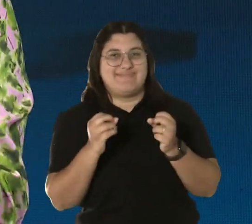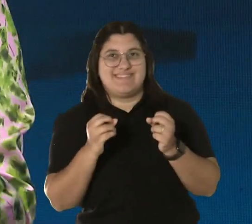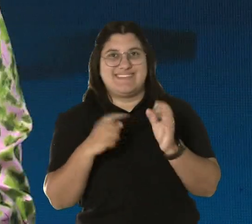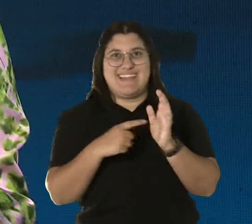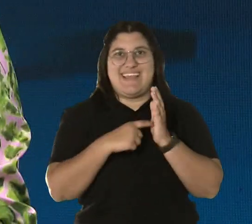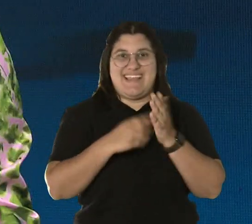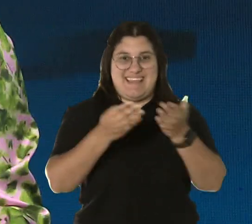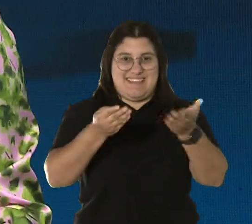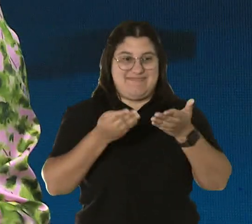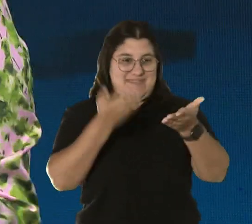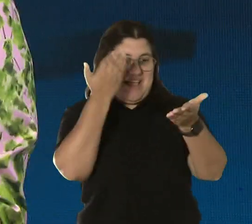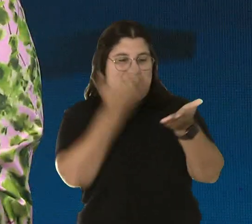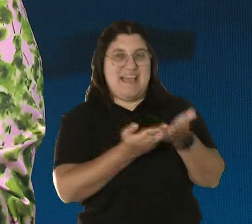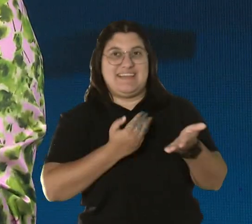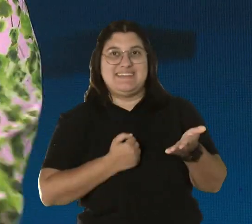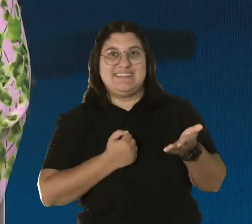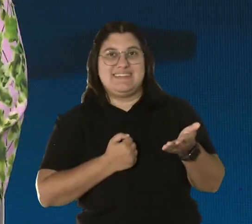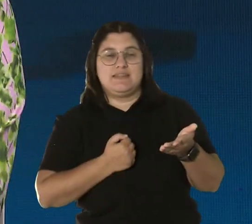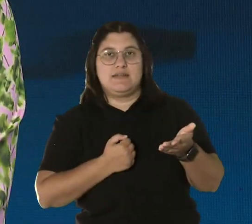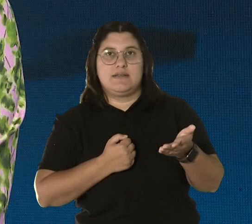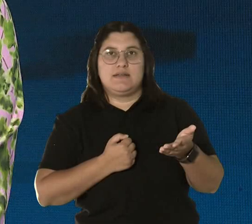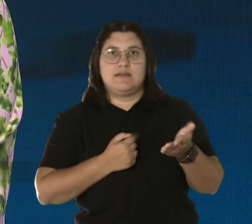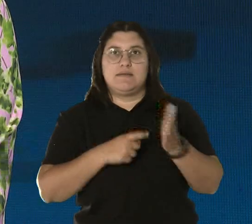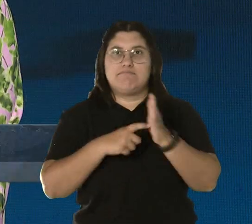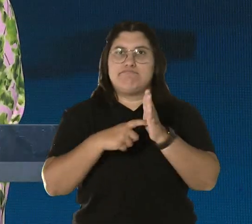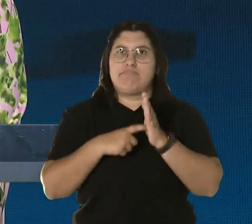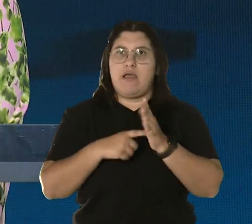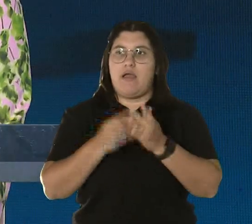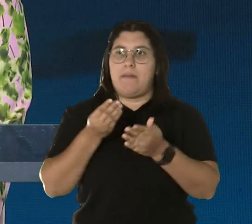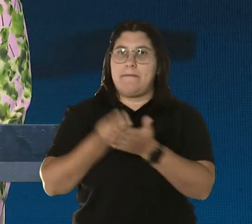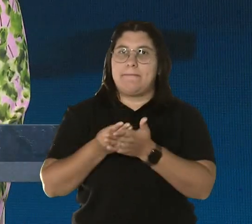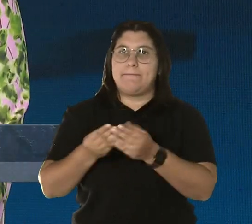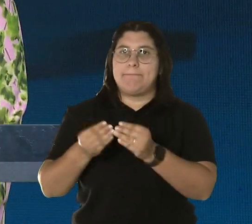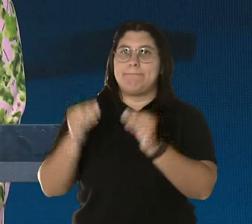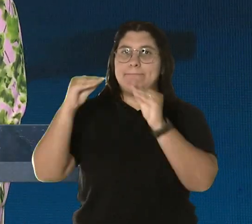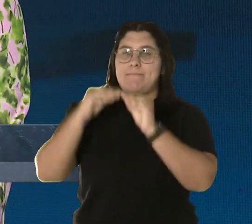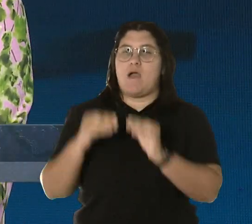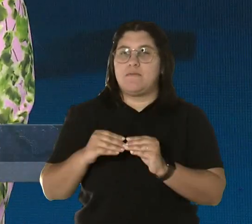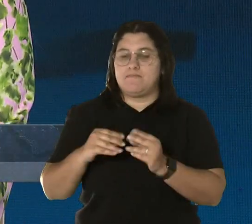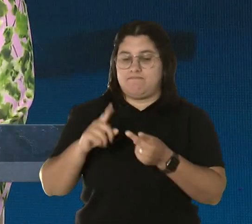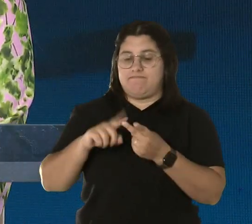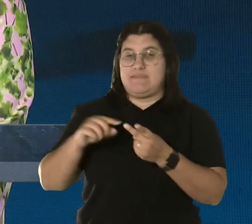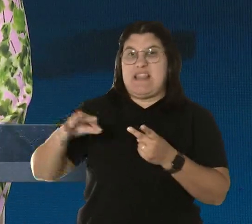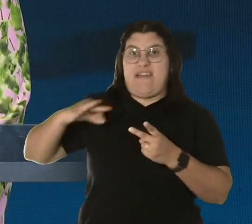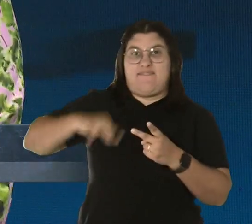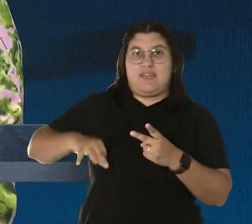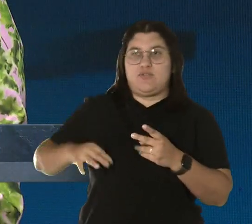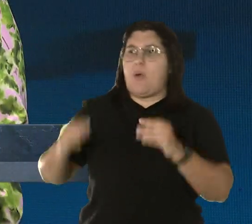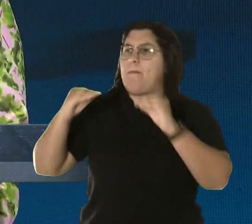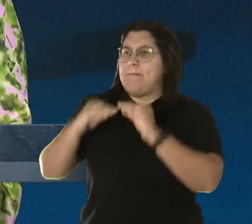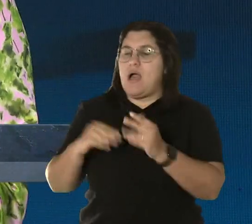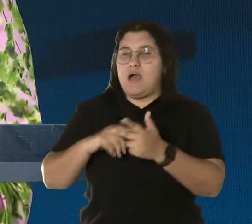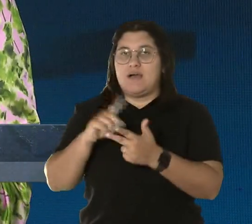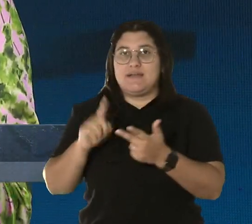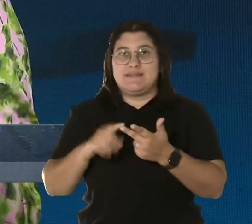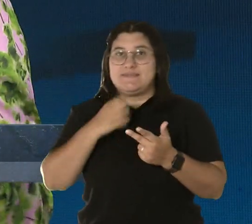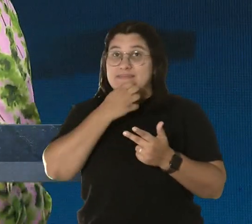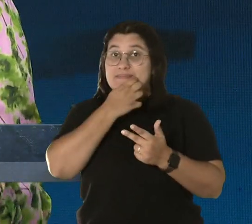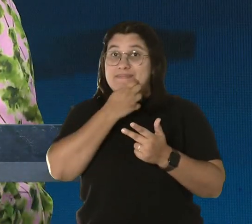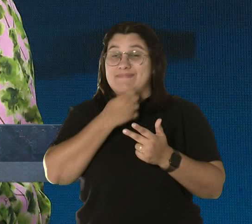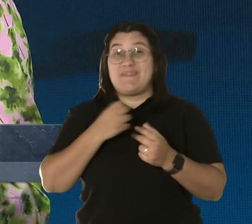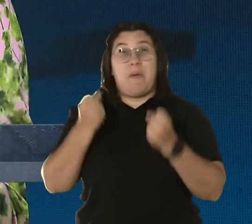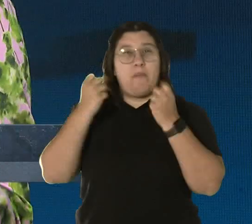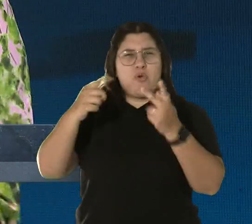en blanco y negro, ¿verdad? Exigen más salario, exigen más beneficios, exigen tantos y